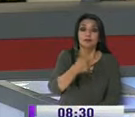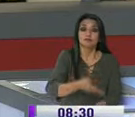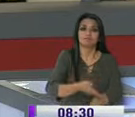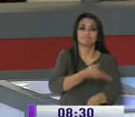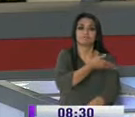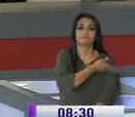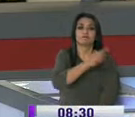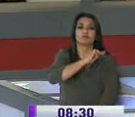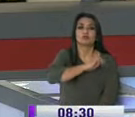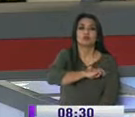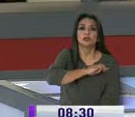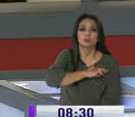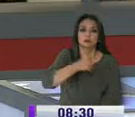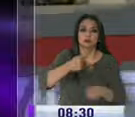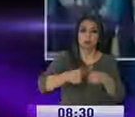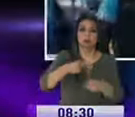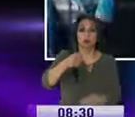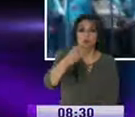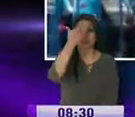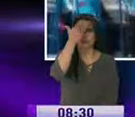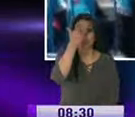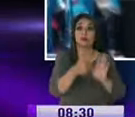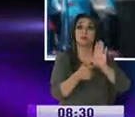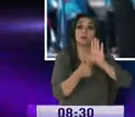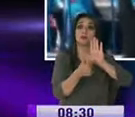nadie les dice nada. ¿Y qué produce eso?